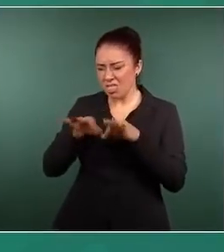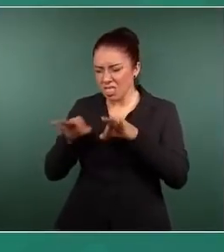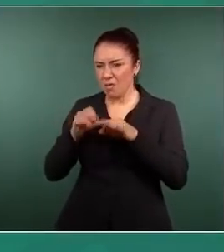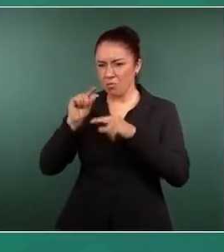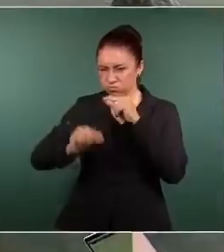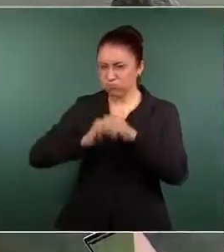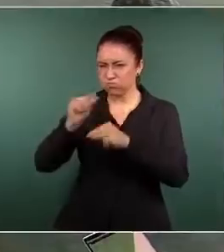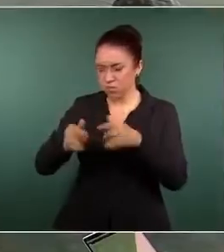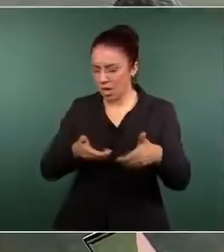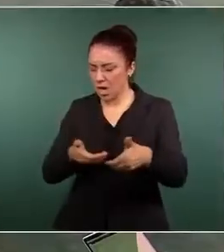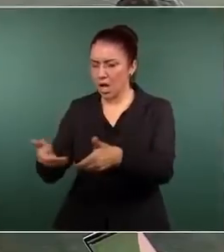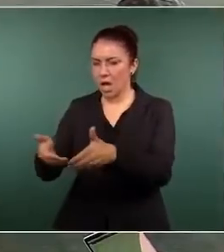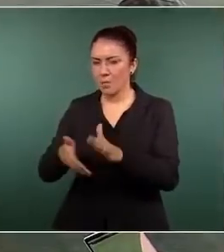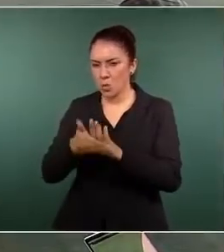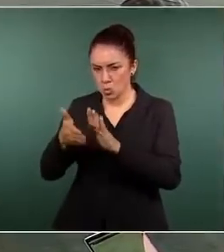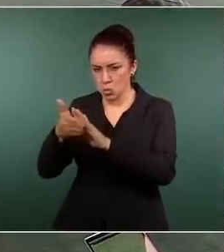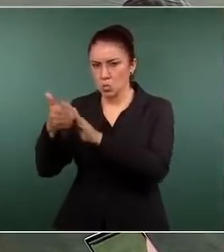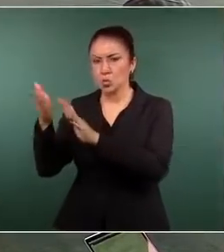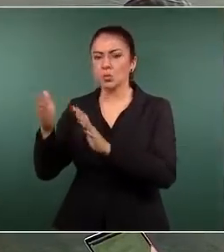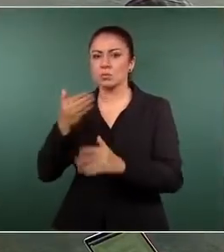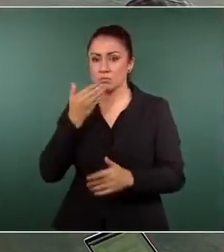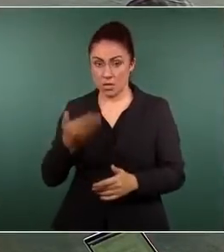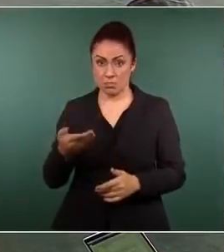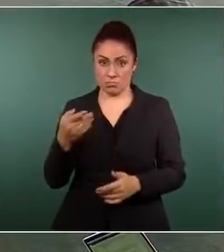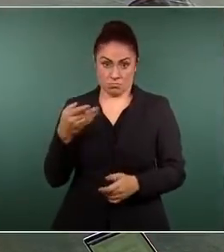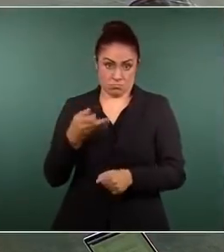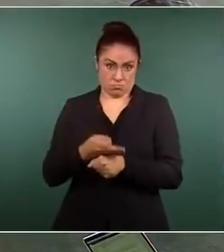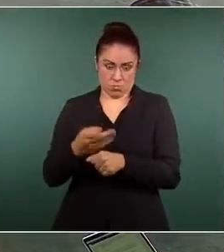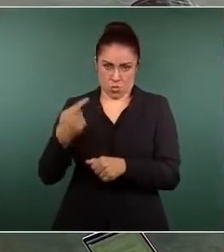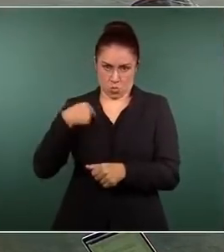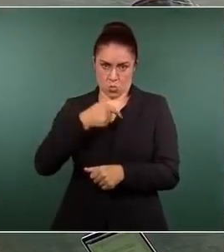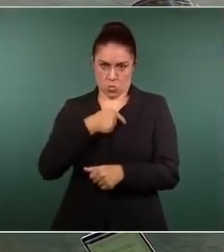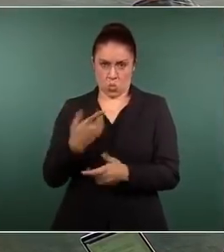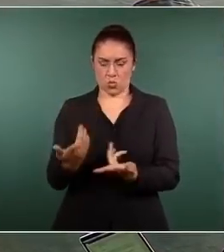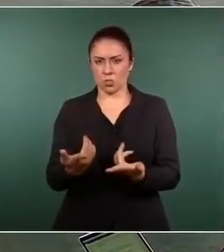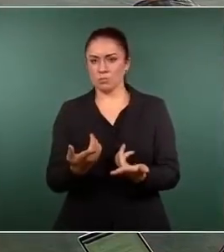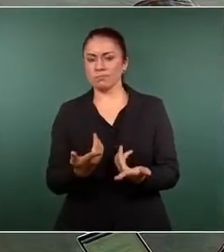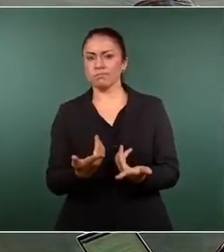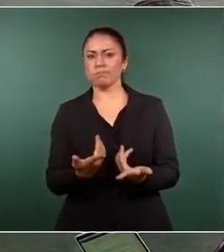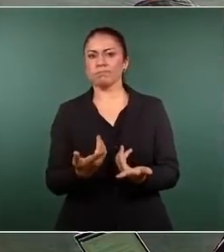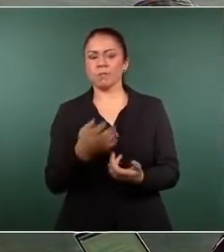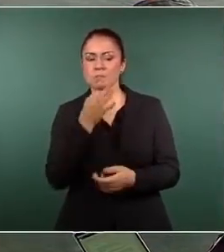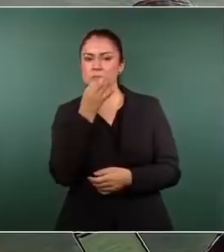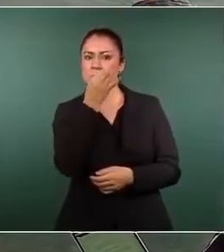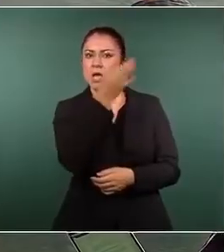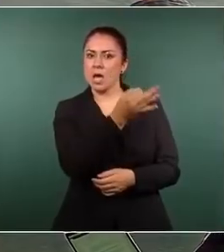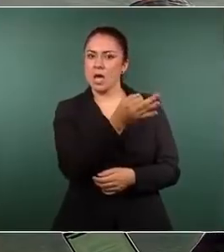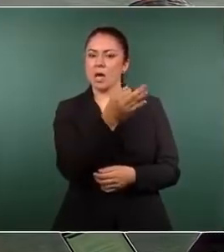camino y vamos a comunicar con caminos